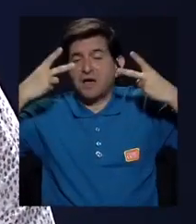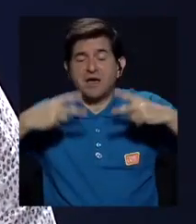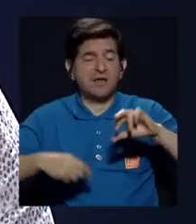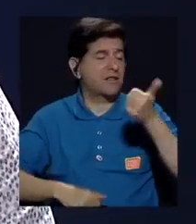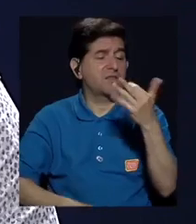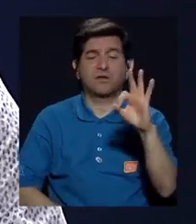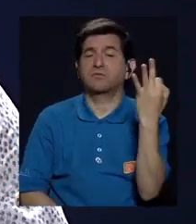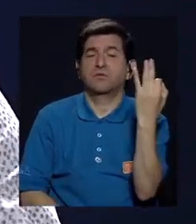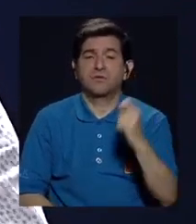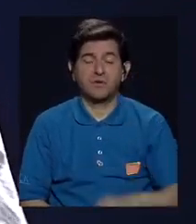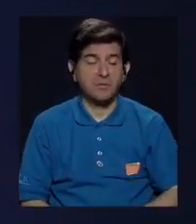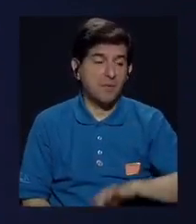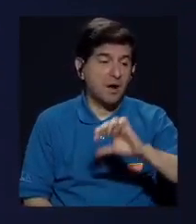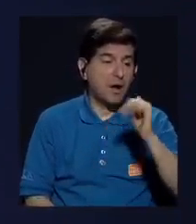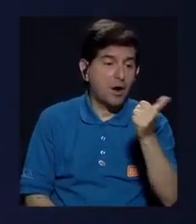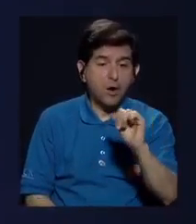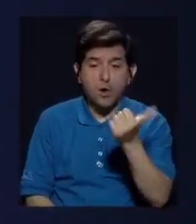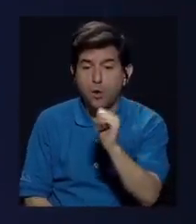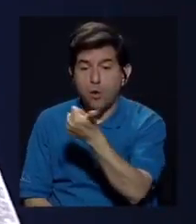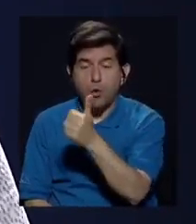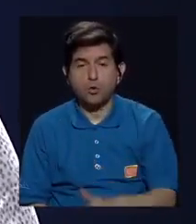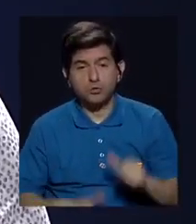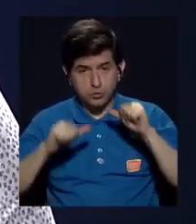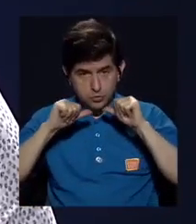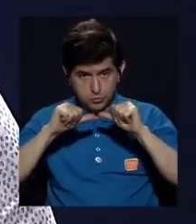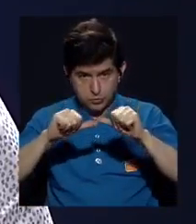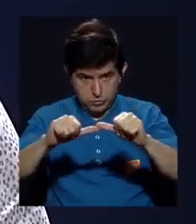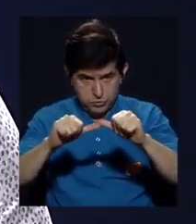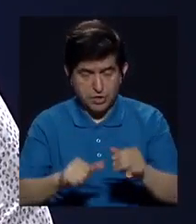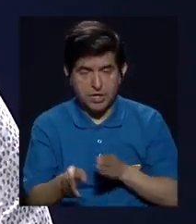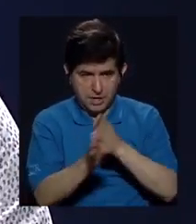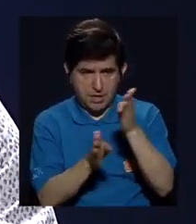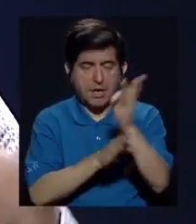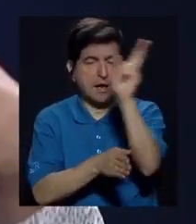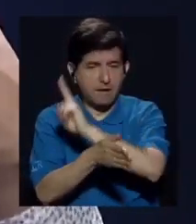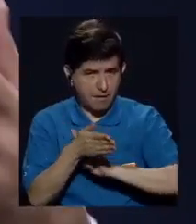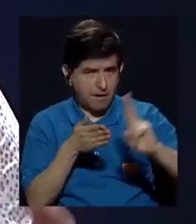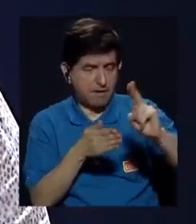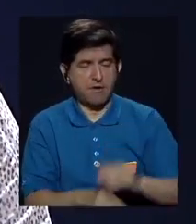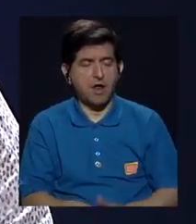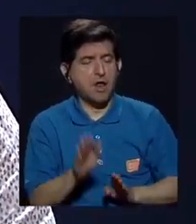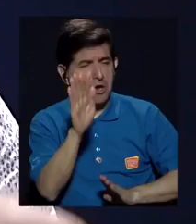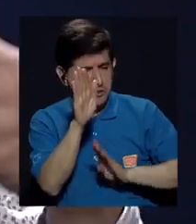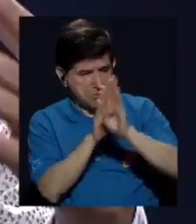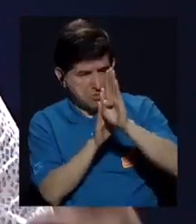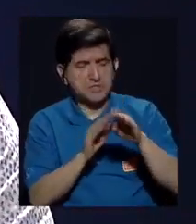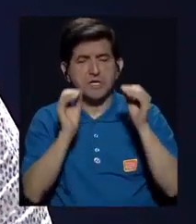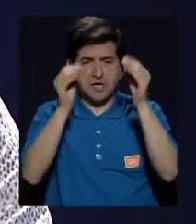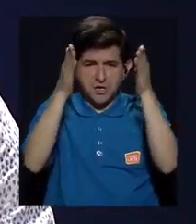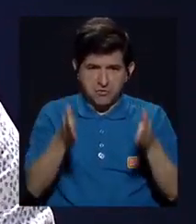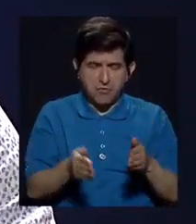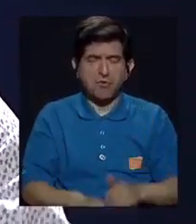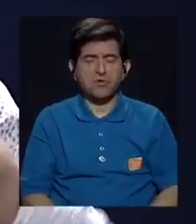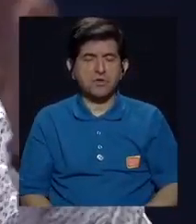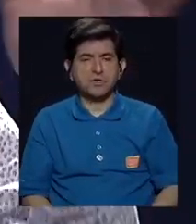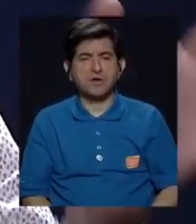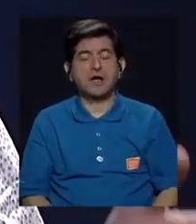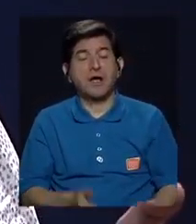alguna u otra forma. Otros continúan en la carrera universitaria, se desarrollan como docentes, como